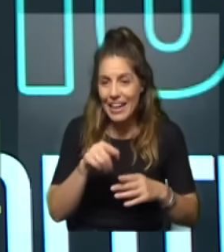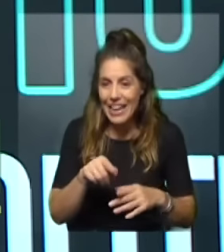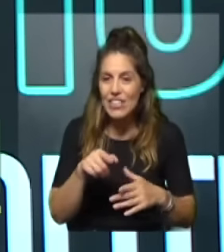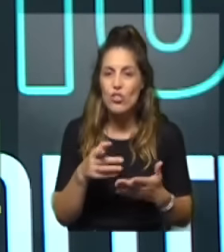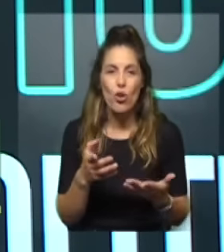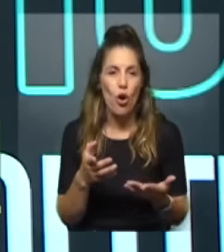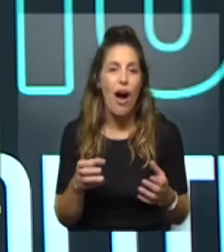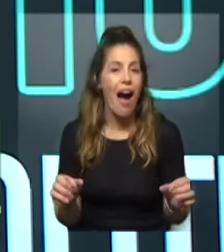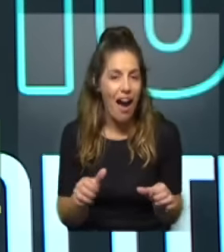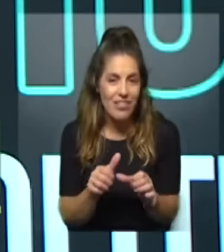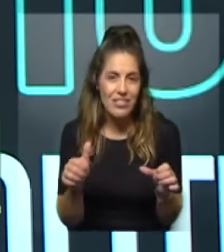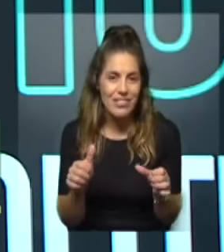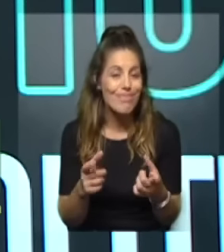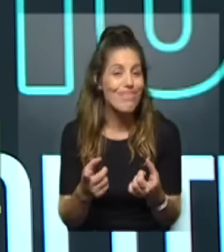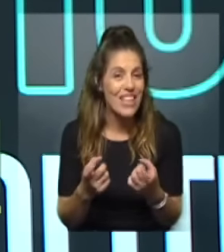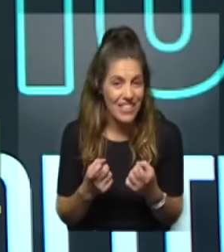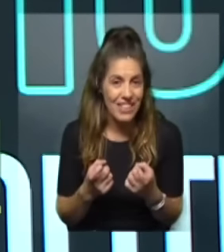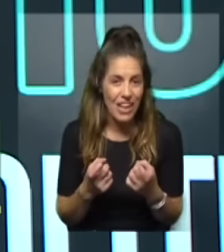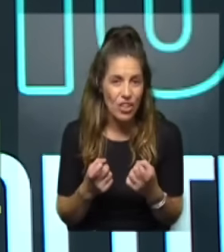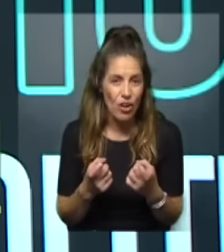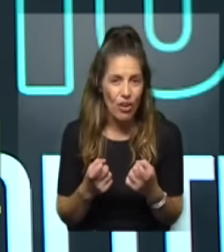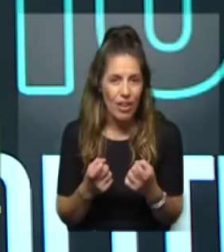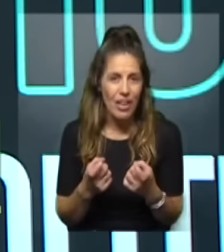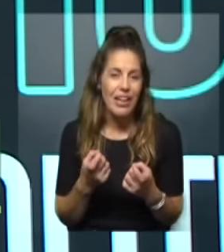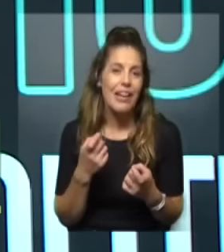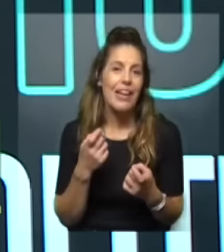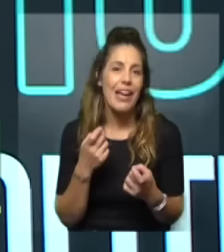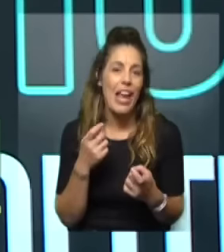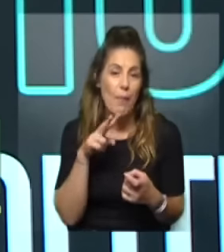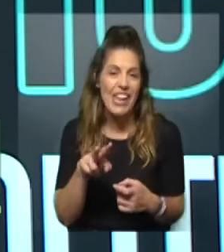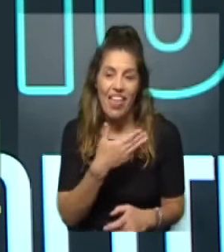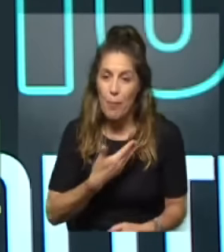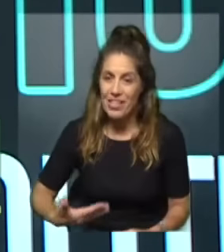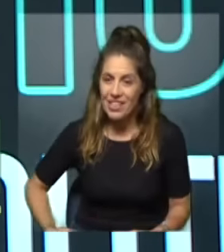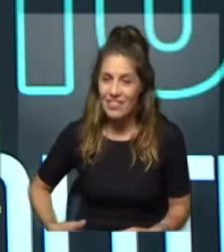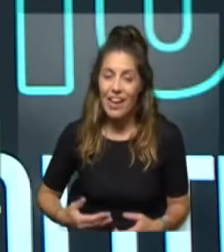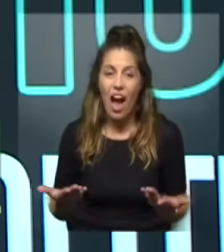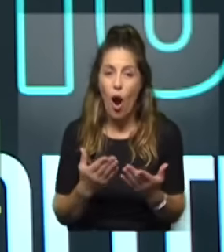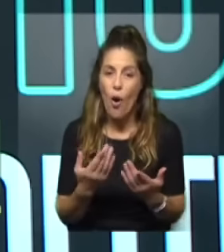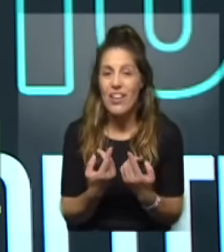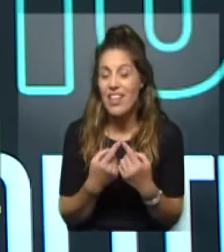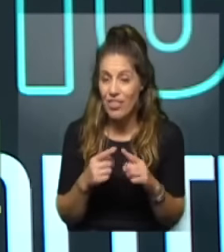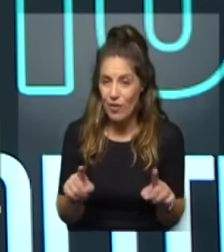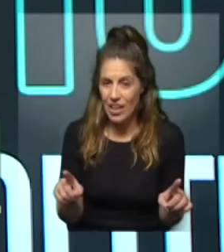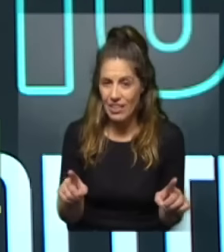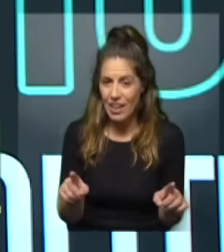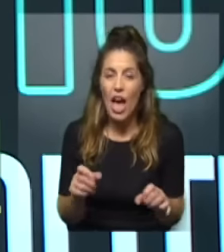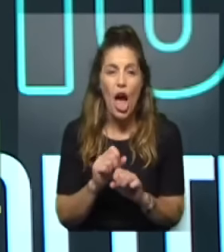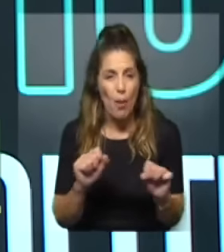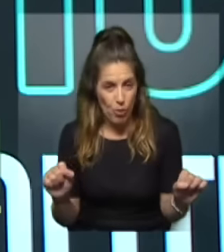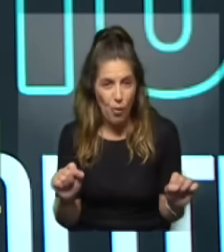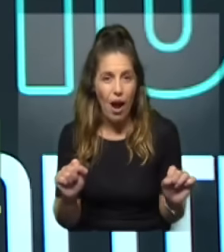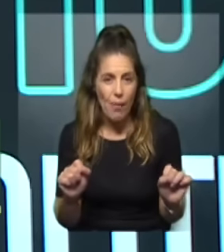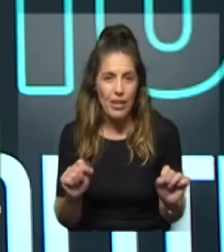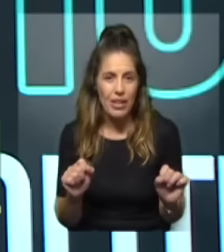forma hacen necesario que la mirada sea un poco distinta y es muy probable considerando la forma de actuación que ha tenido el